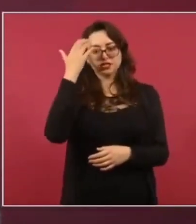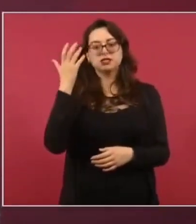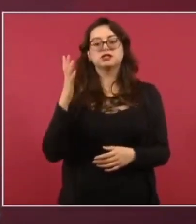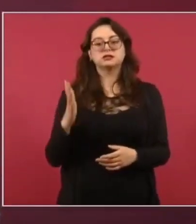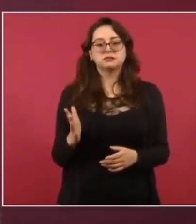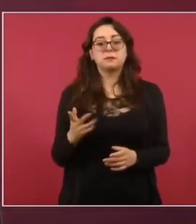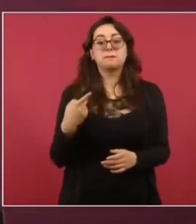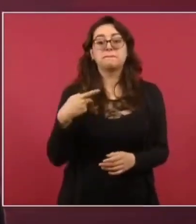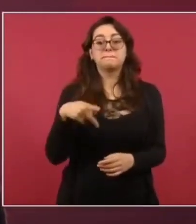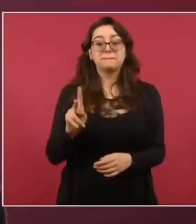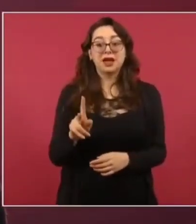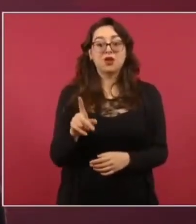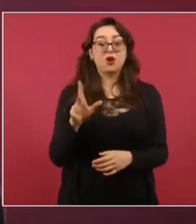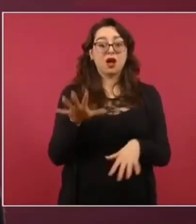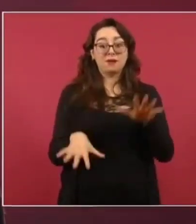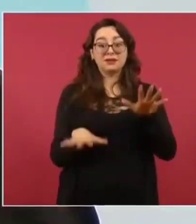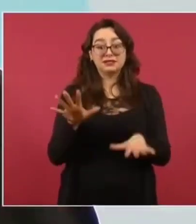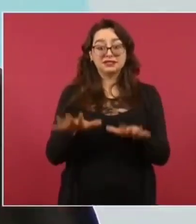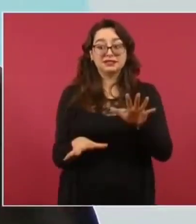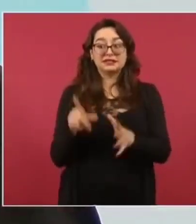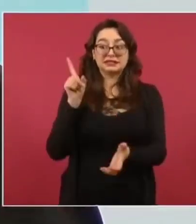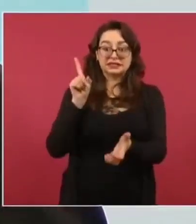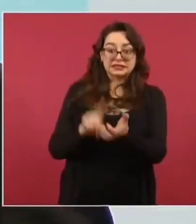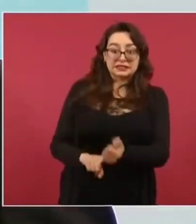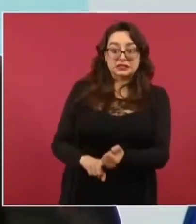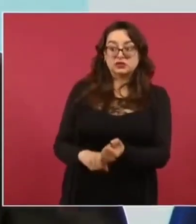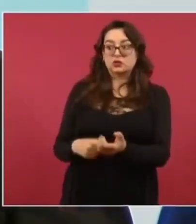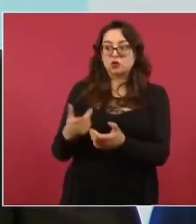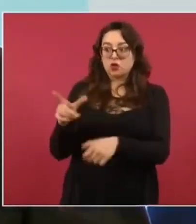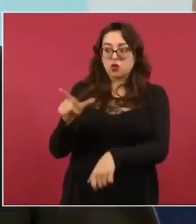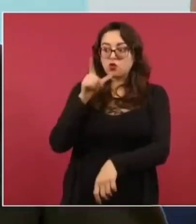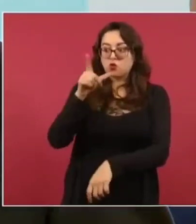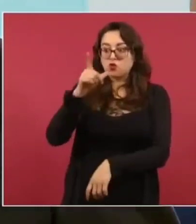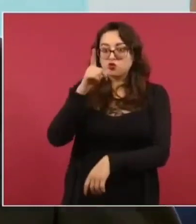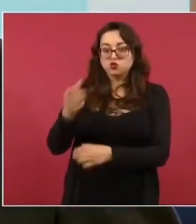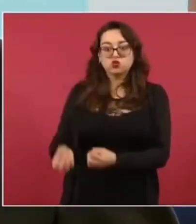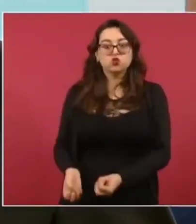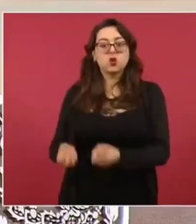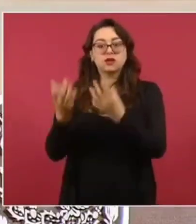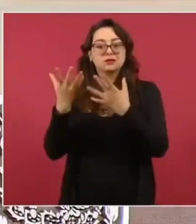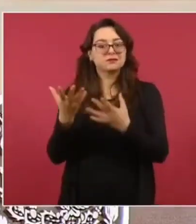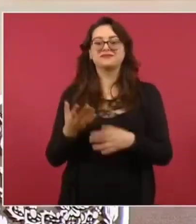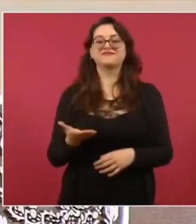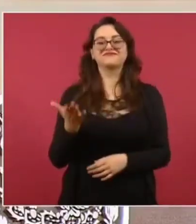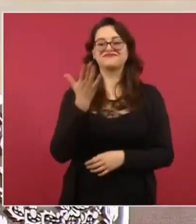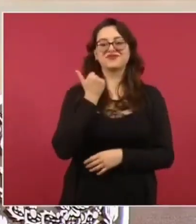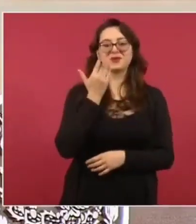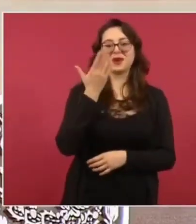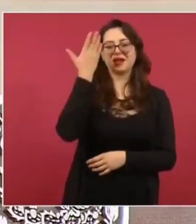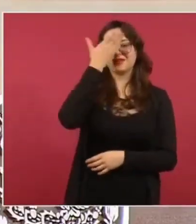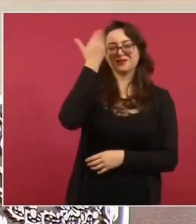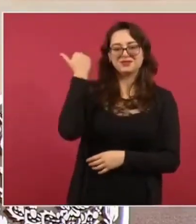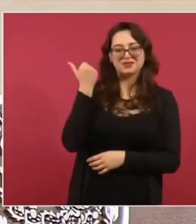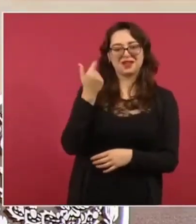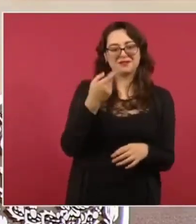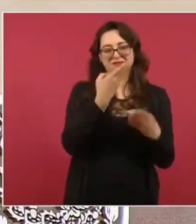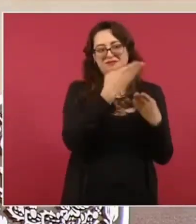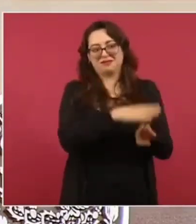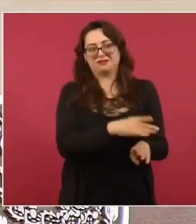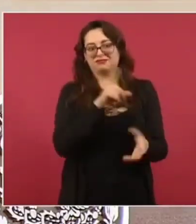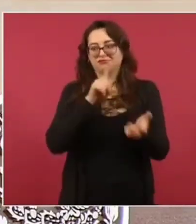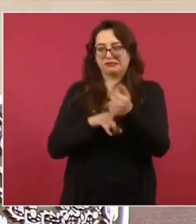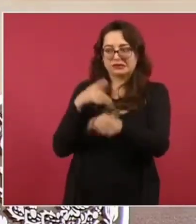la información de los flujos, que aquí es la que tenemos nosotros. ¿Cómo se financia la operación?